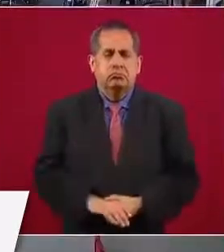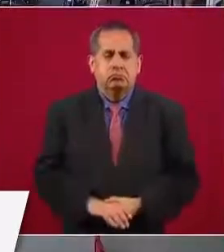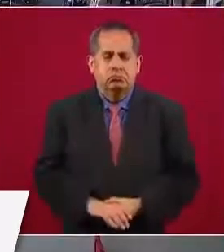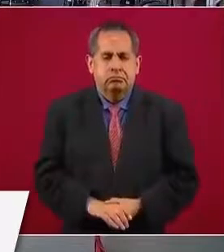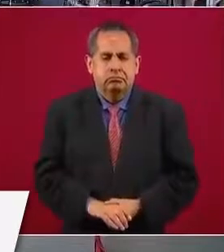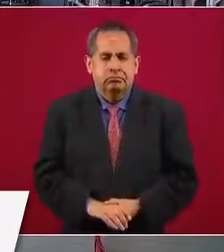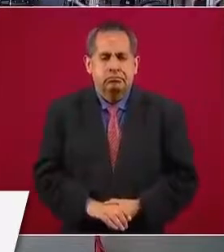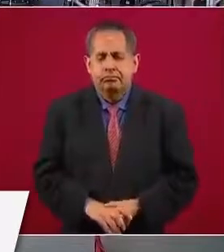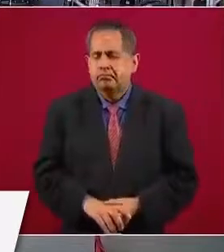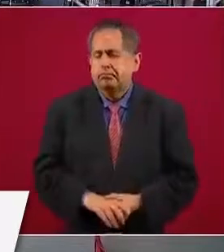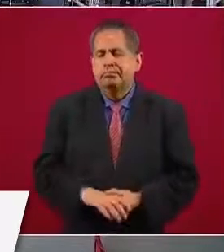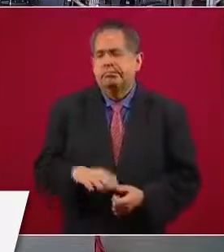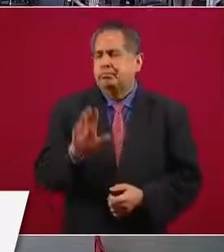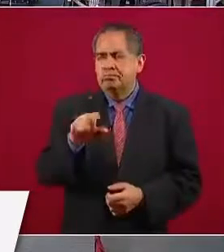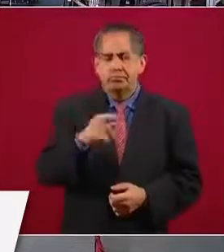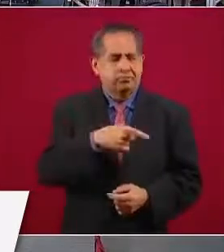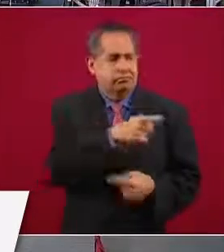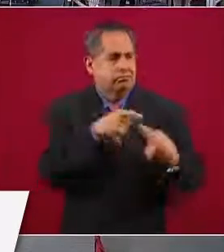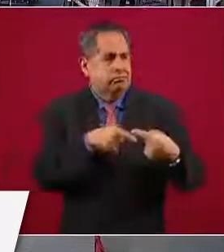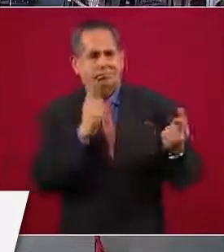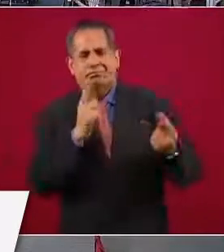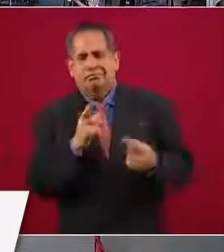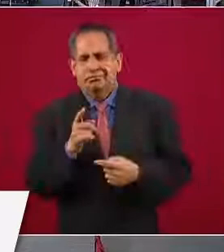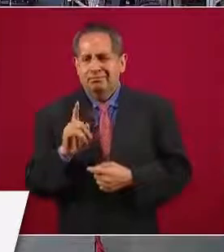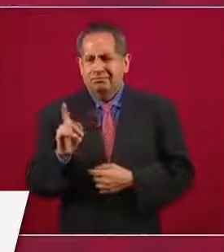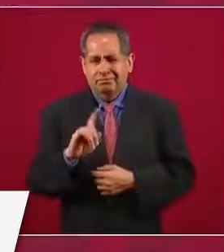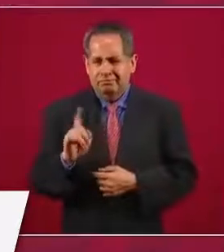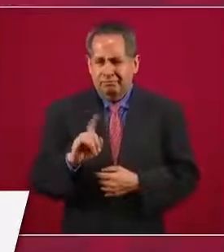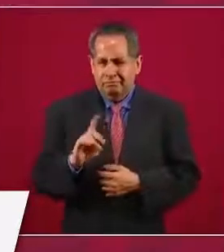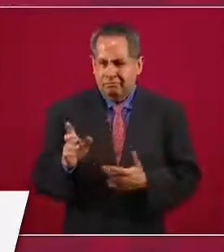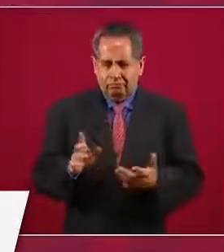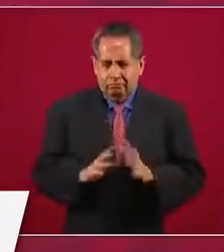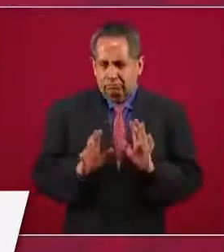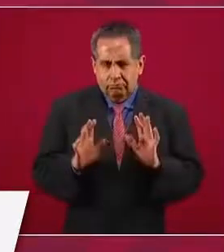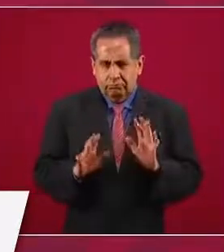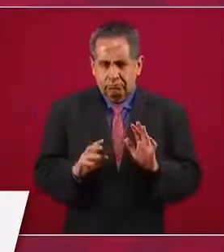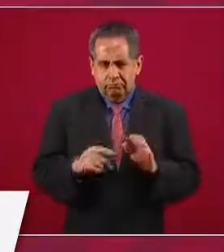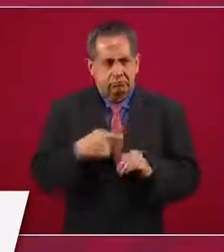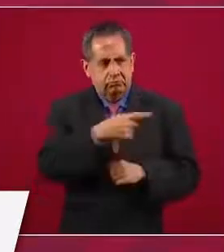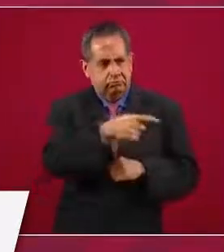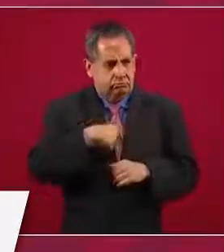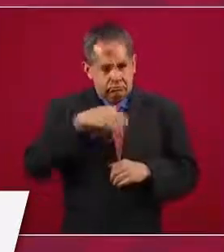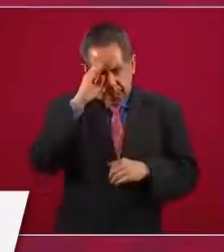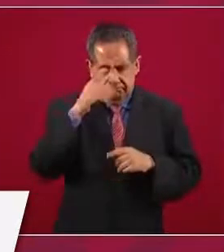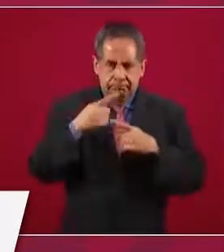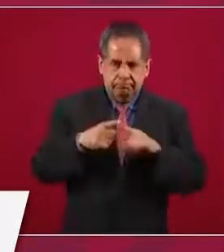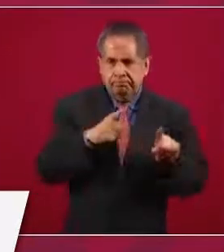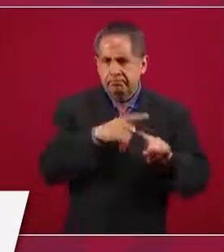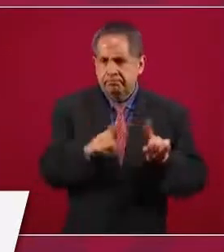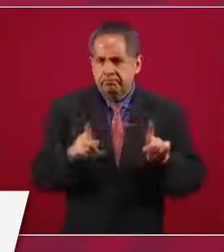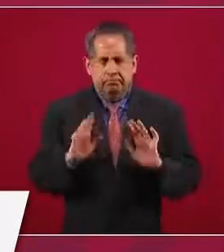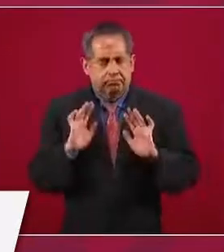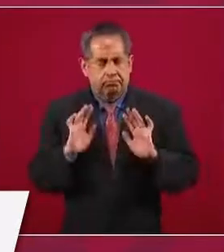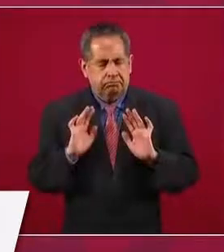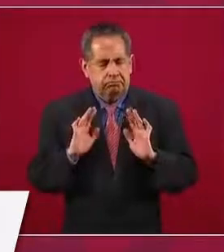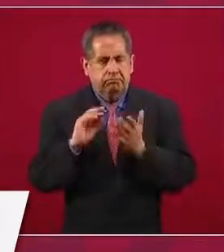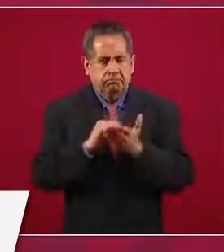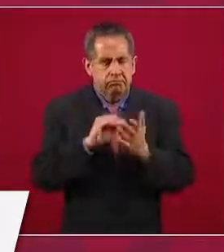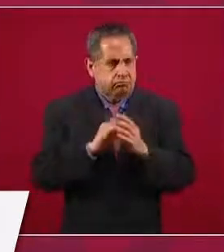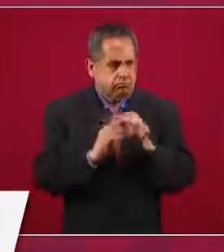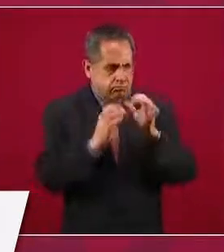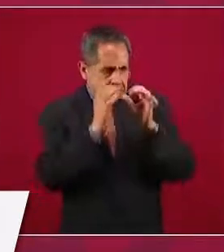éste no se ha roto el diálogo y ha habido diferencias pero